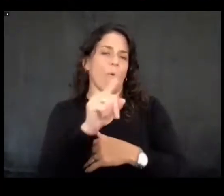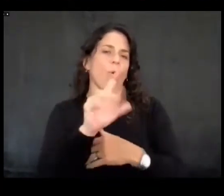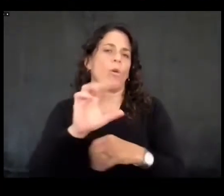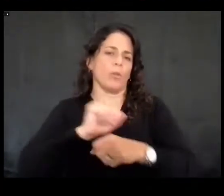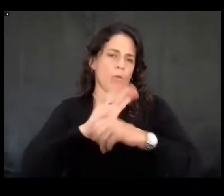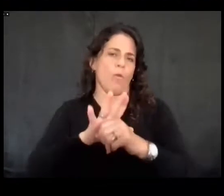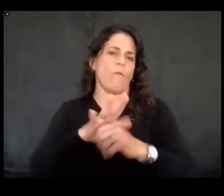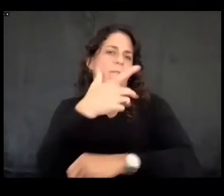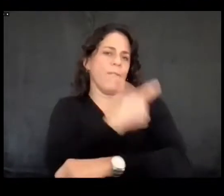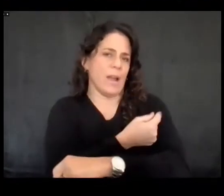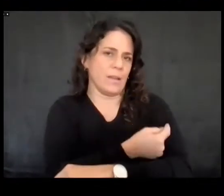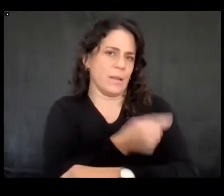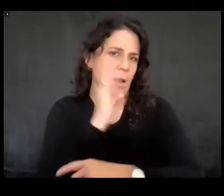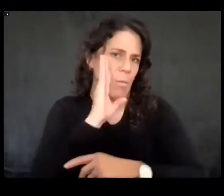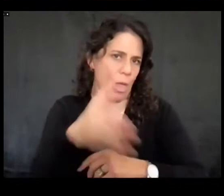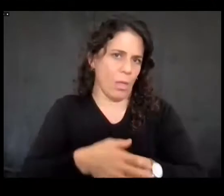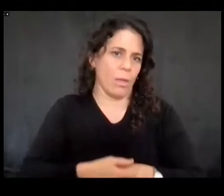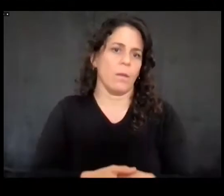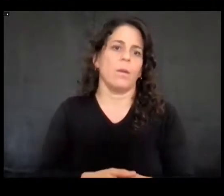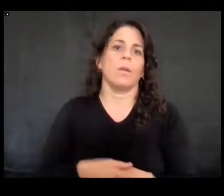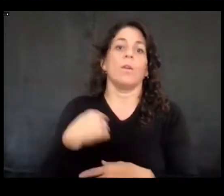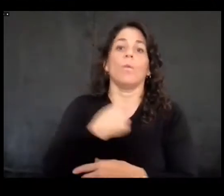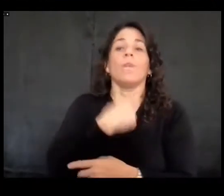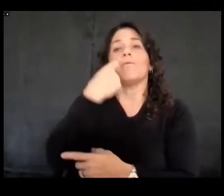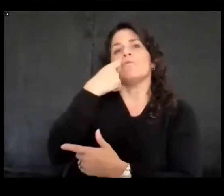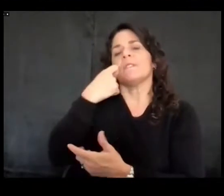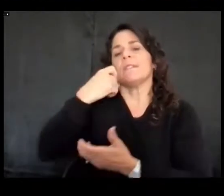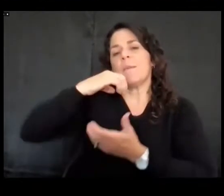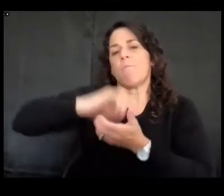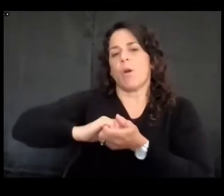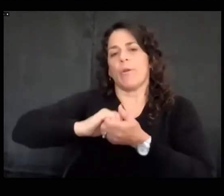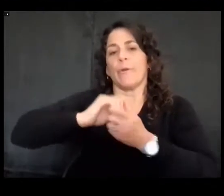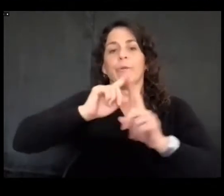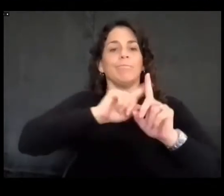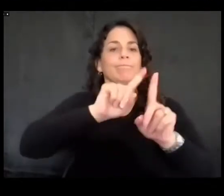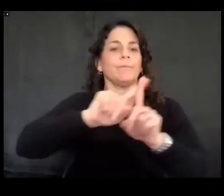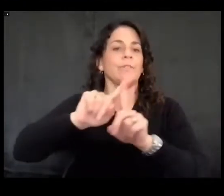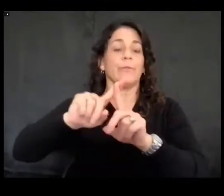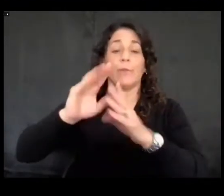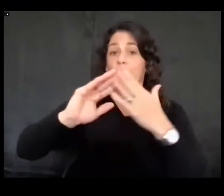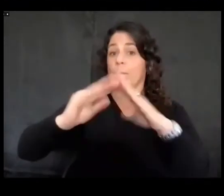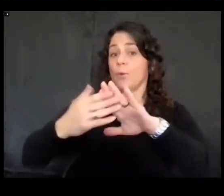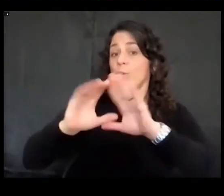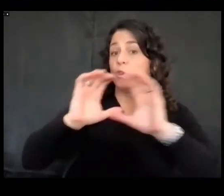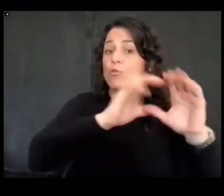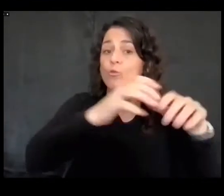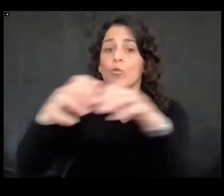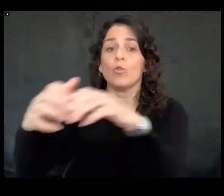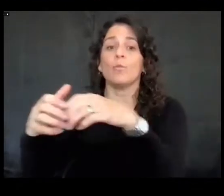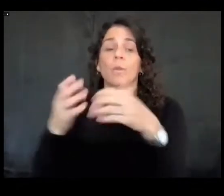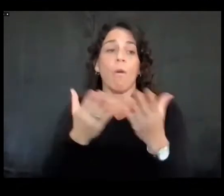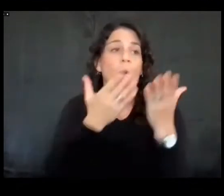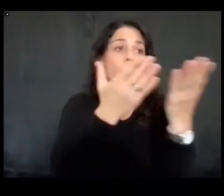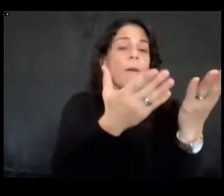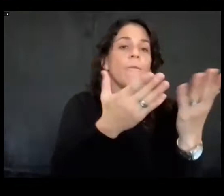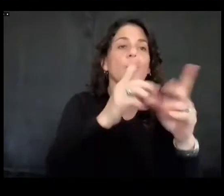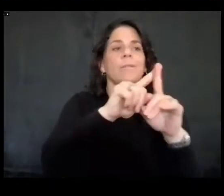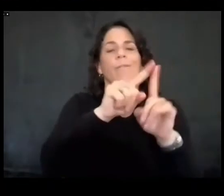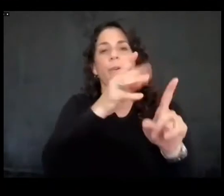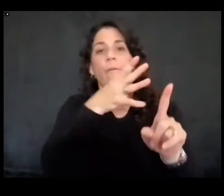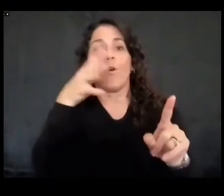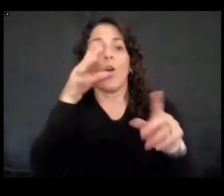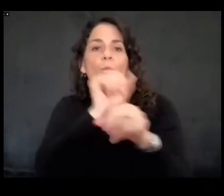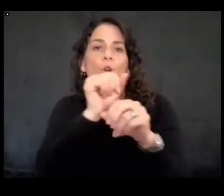vacuna de kobe 19 recientemente nos hemos asociado con varios grupos de la comunidad para ofrecer vacunas